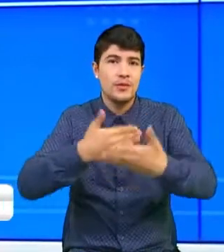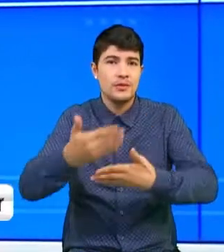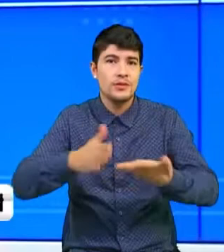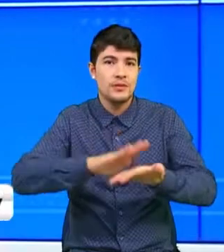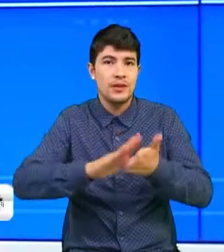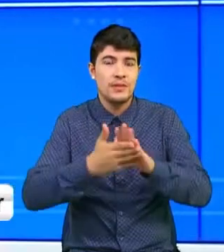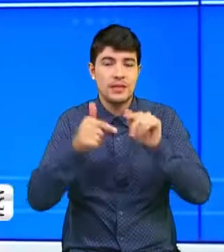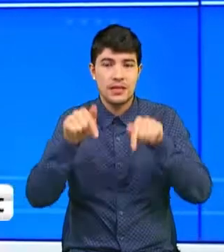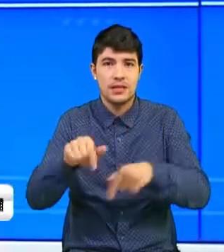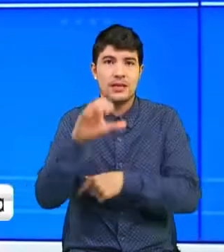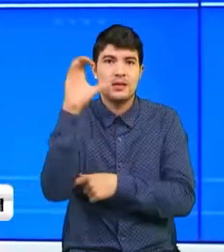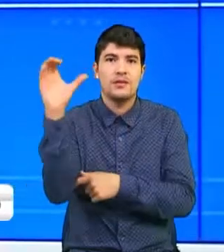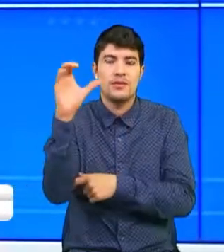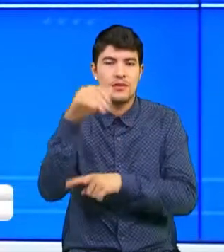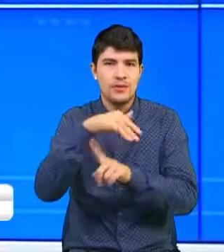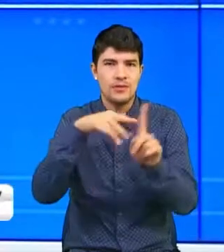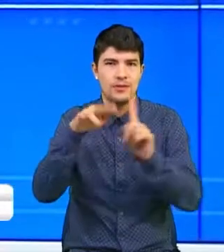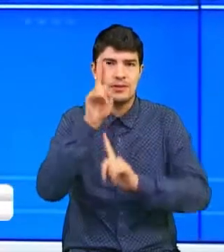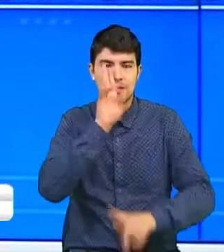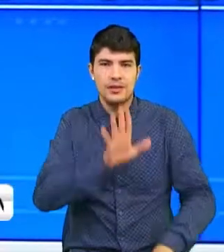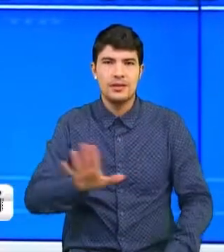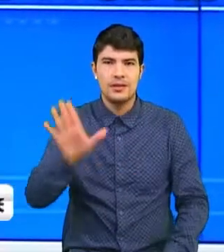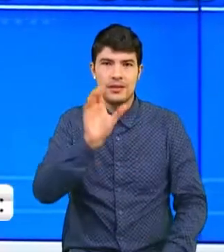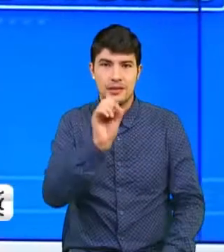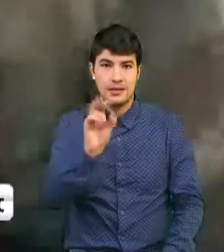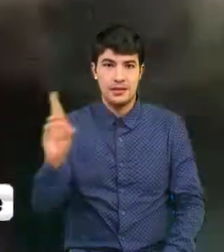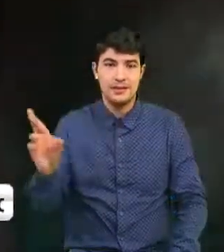es nuestro contexto nacional en Oriente Noticias.